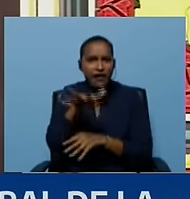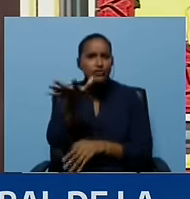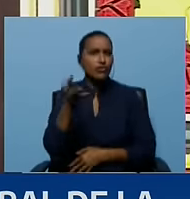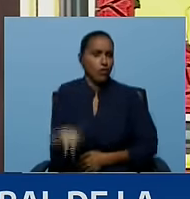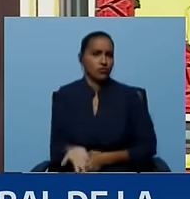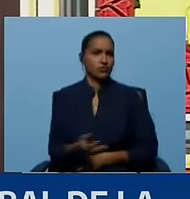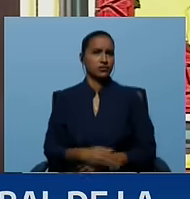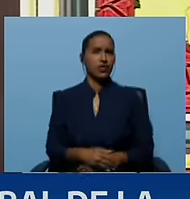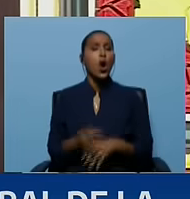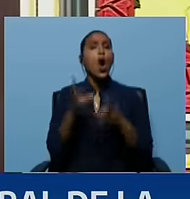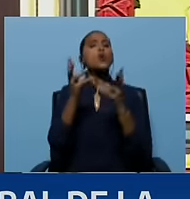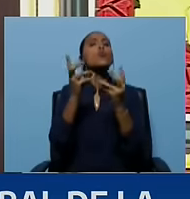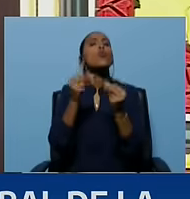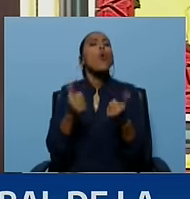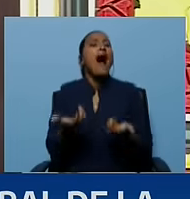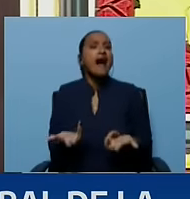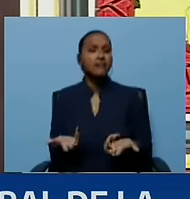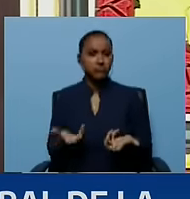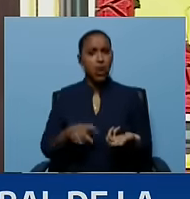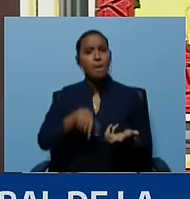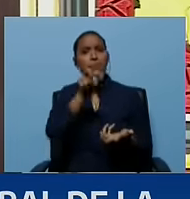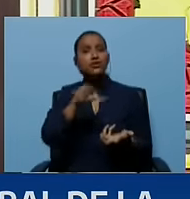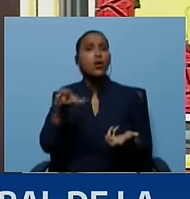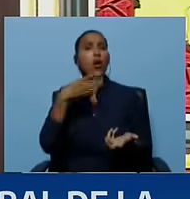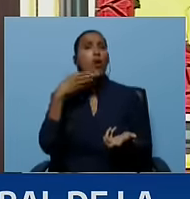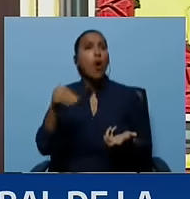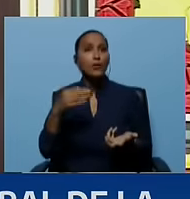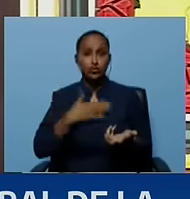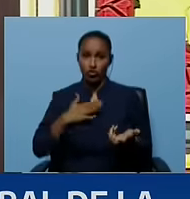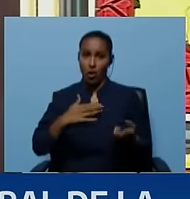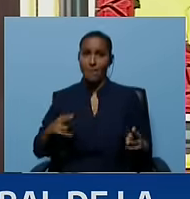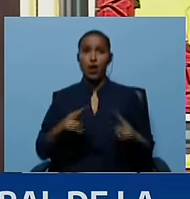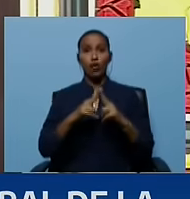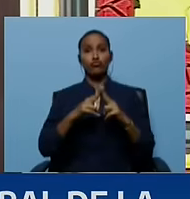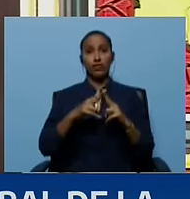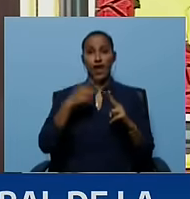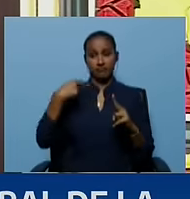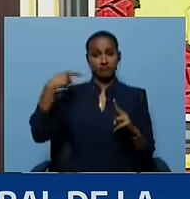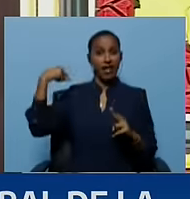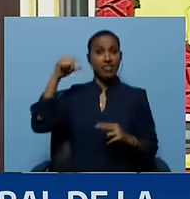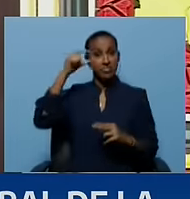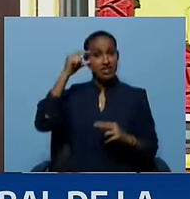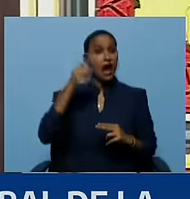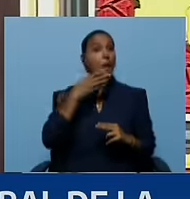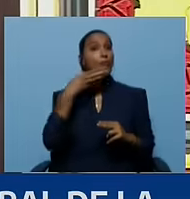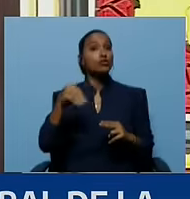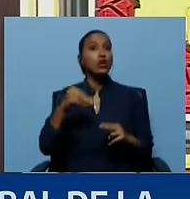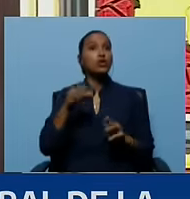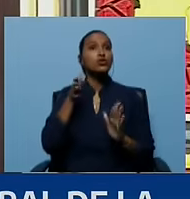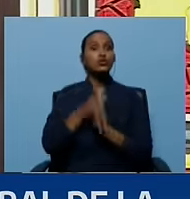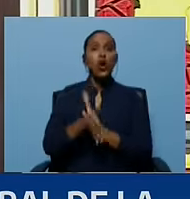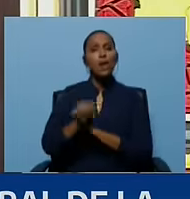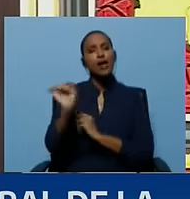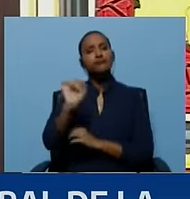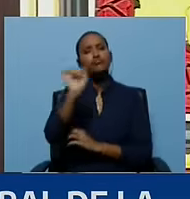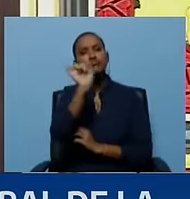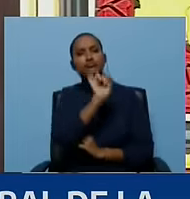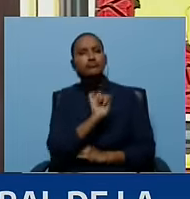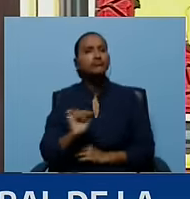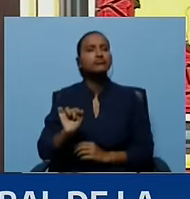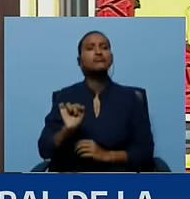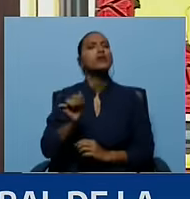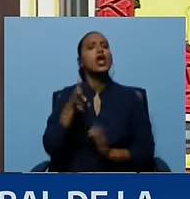¿Cuántos atletas y deportistas? Yo me encontré unos muchachos en estos días que estaban limpiando unos vidrios ahí en Crema